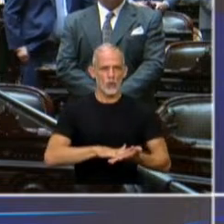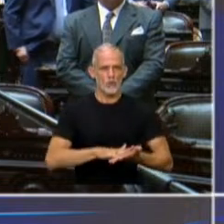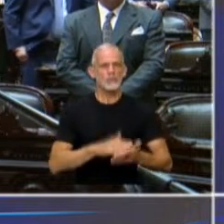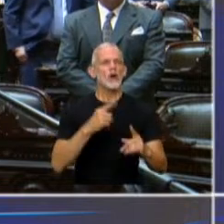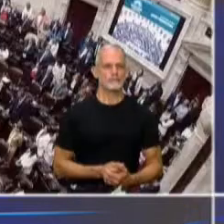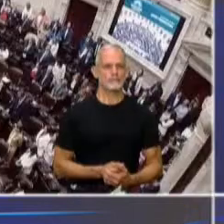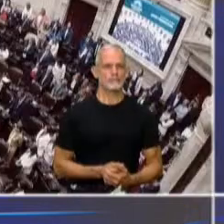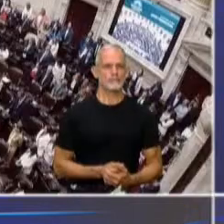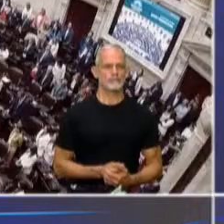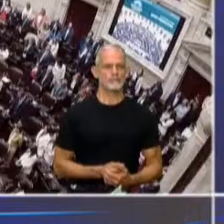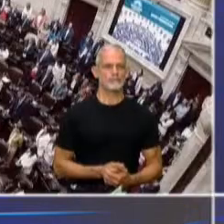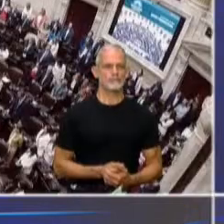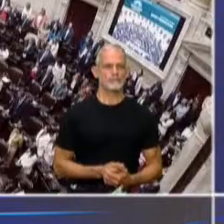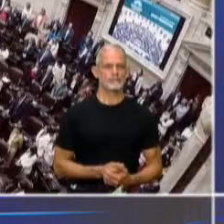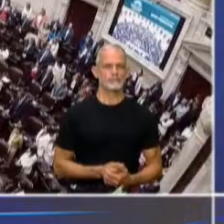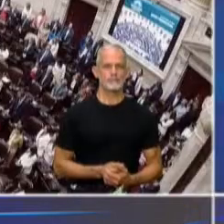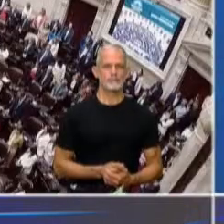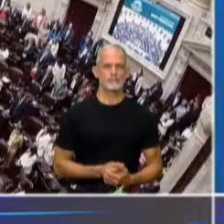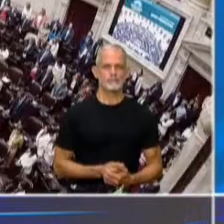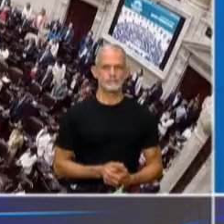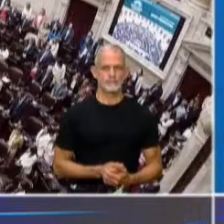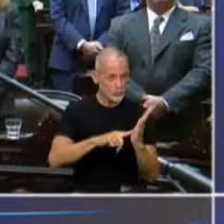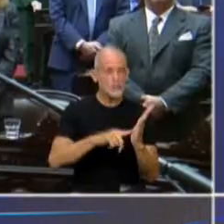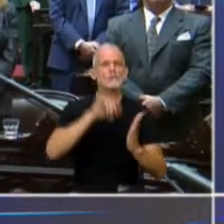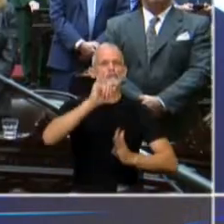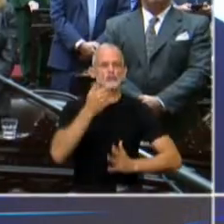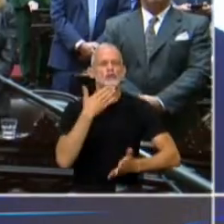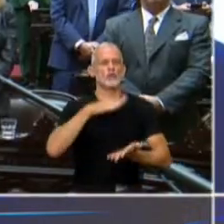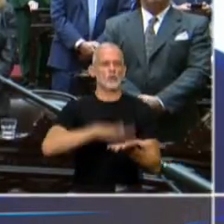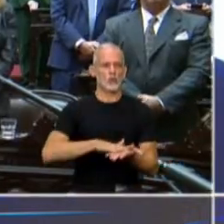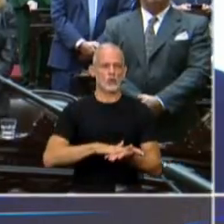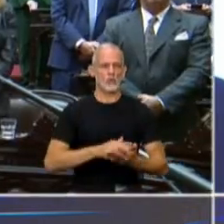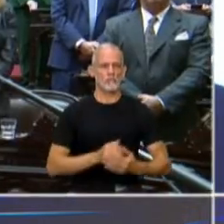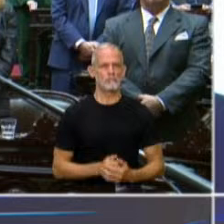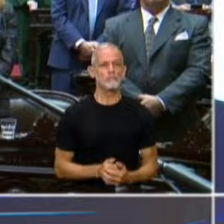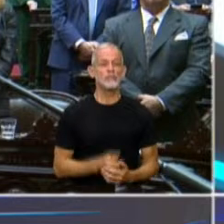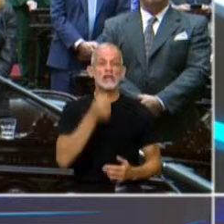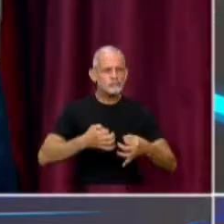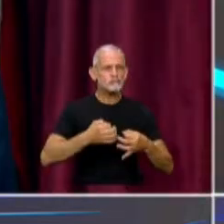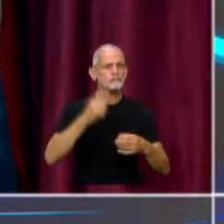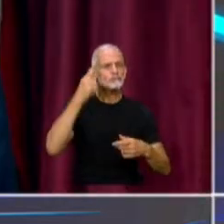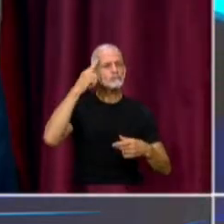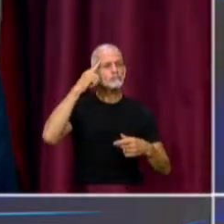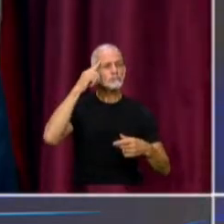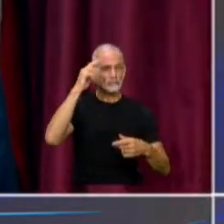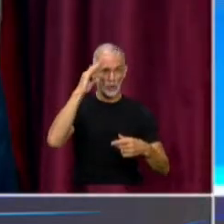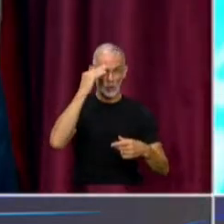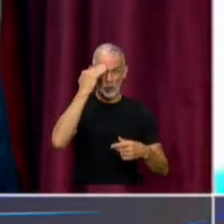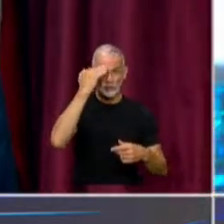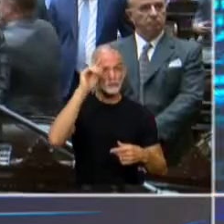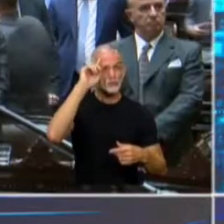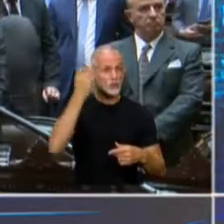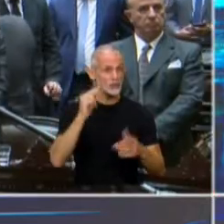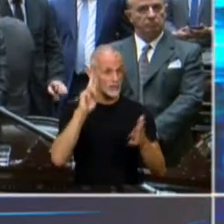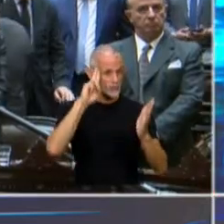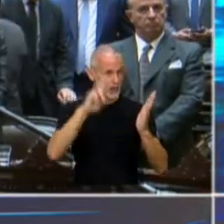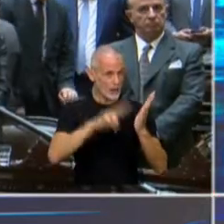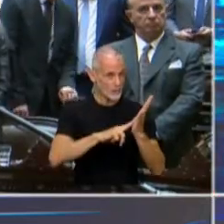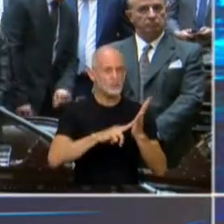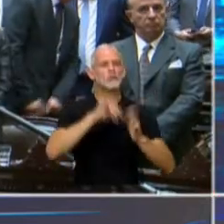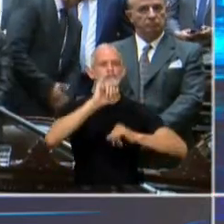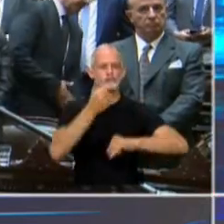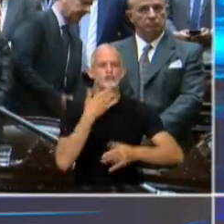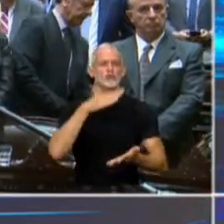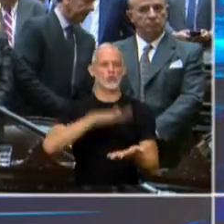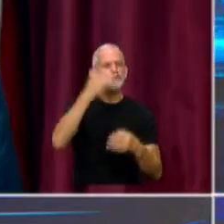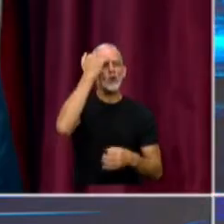también en términos personales para estos nuevos diputados y diputadas que han jurado hoy y que van a tener en sus manos la